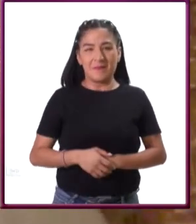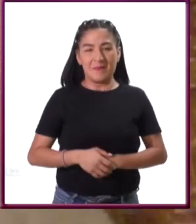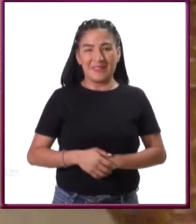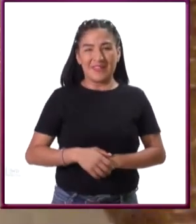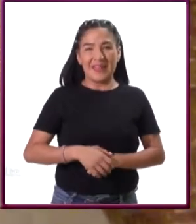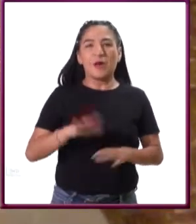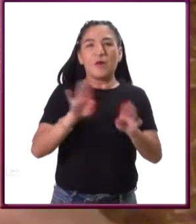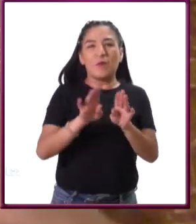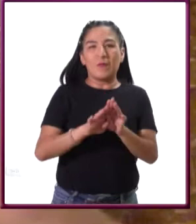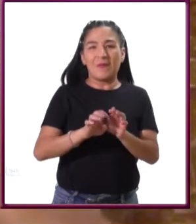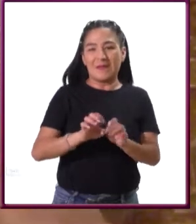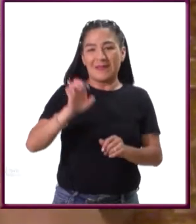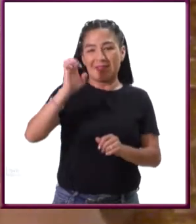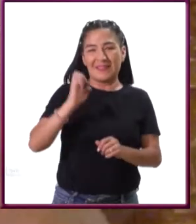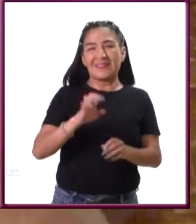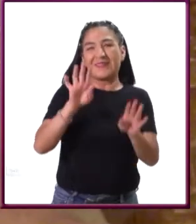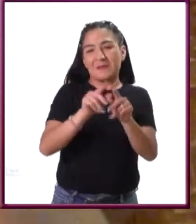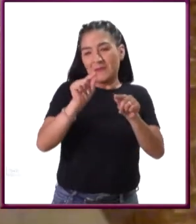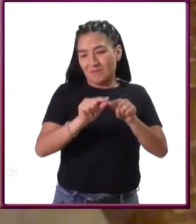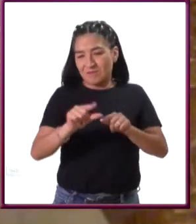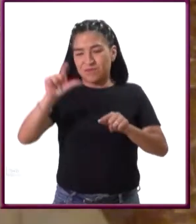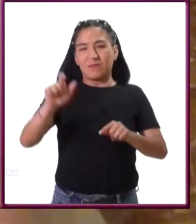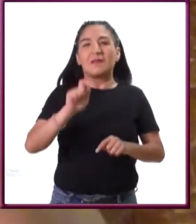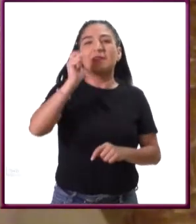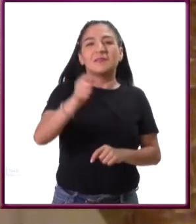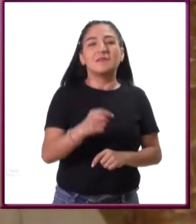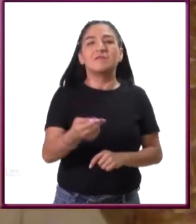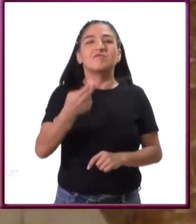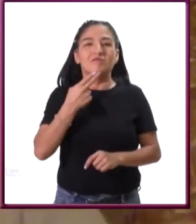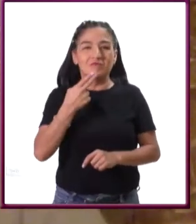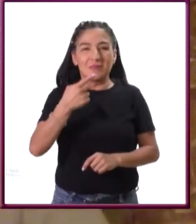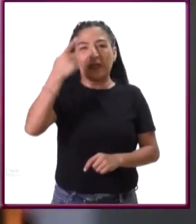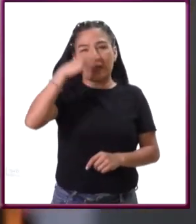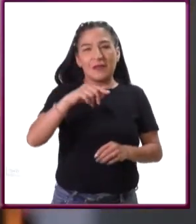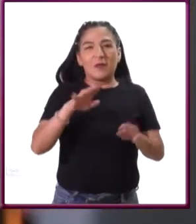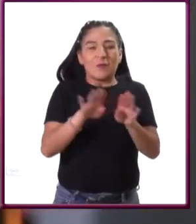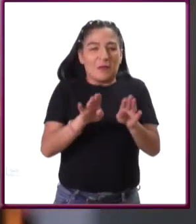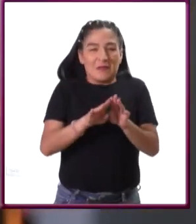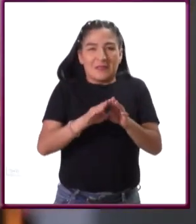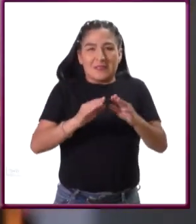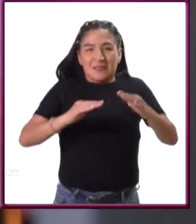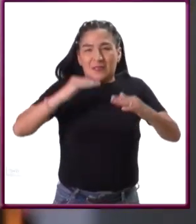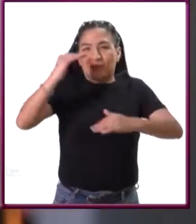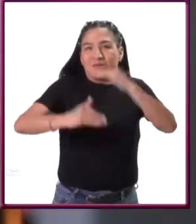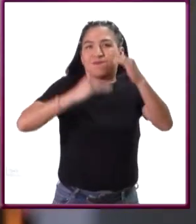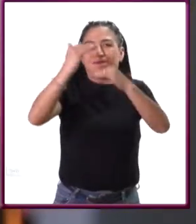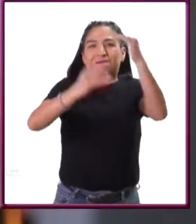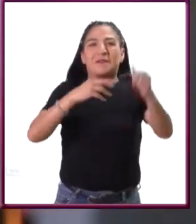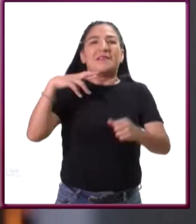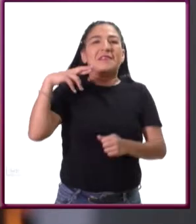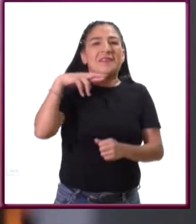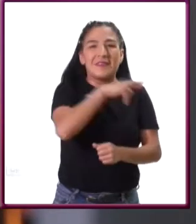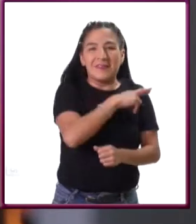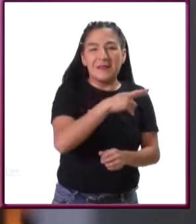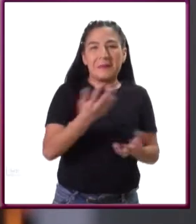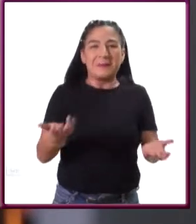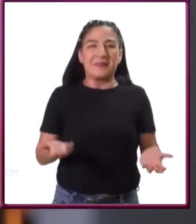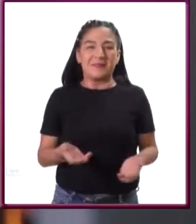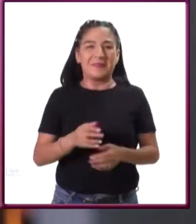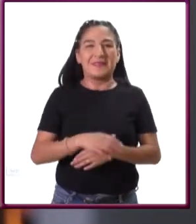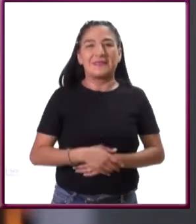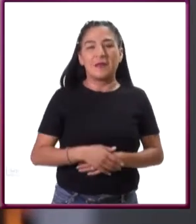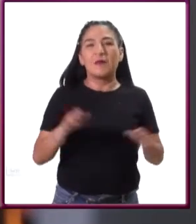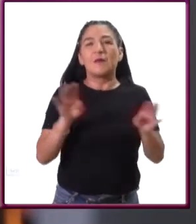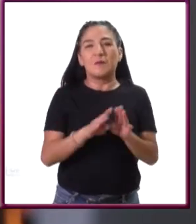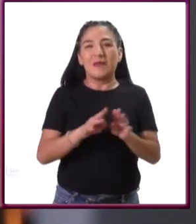en principio, nos sirve para ver cosas que crecen muy rápido. Es un crecimiento desmedido. Justamente es medido